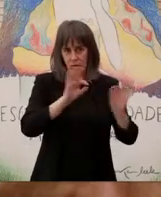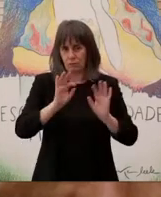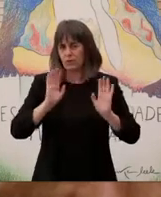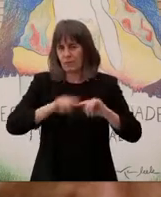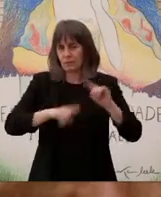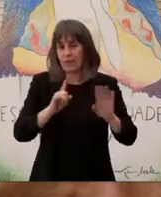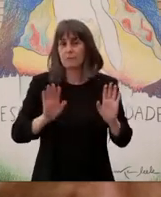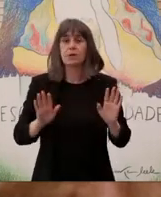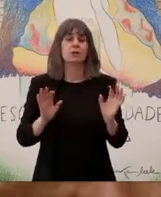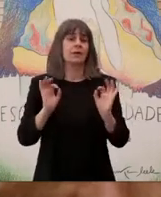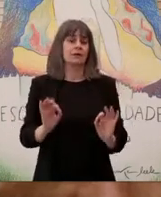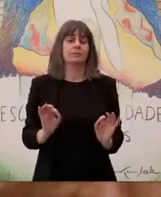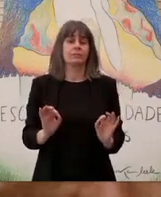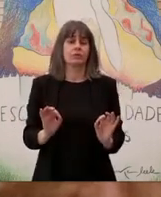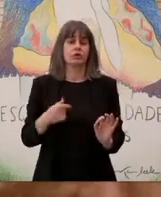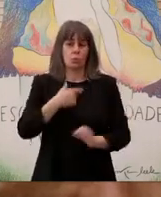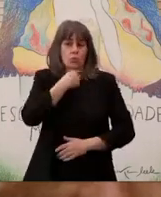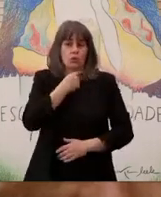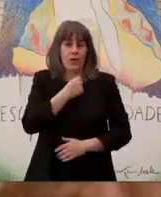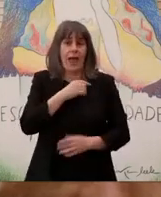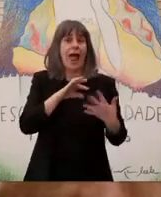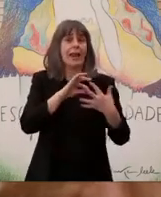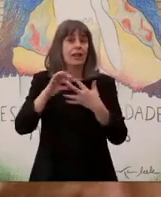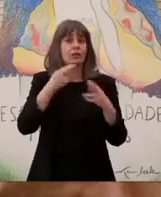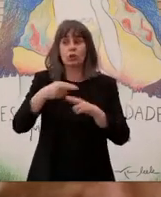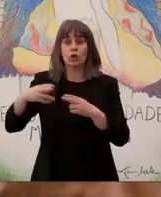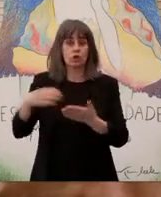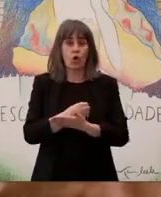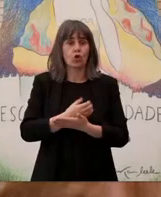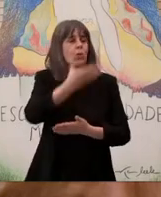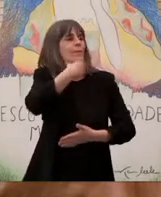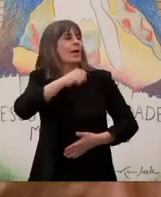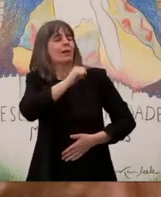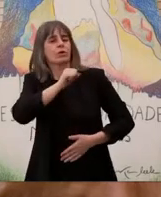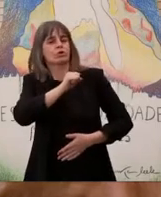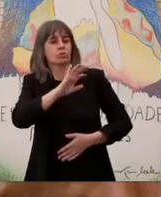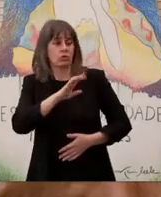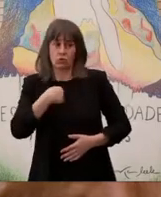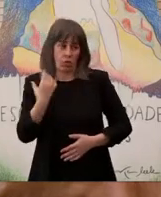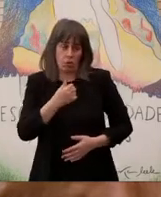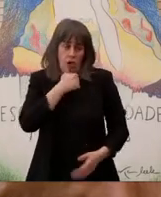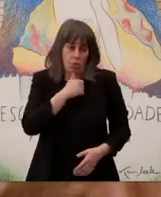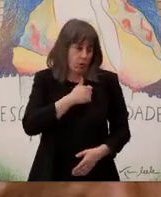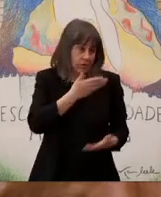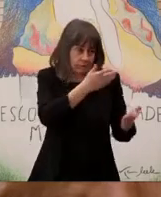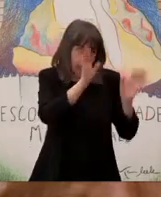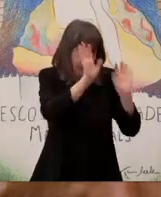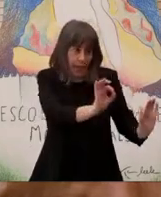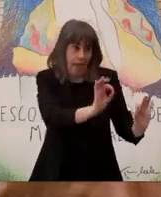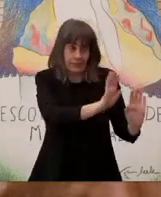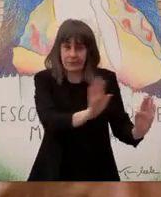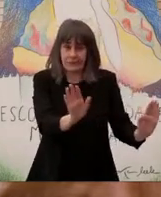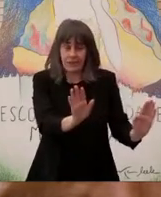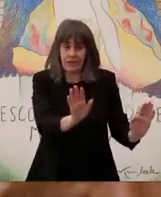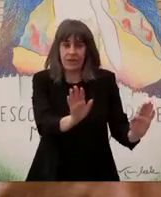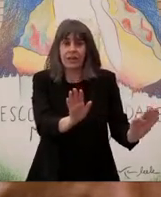pretendes evidentemente A mí que me gustaría que todos los líderes políticos con que conviven fueran maravillosos pero tuve que aguantar de todo y no me quedó más